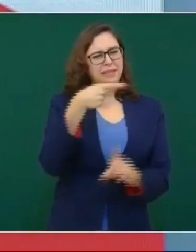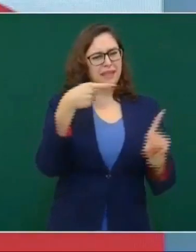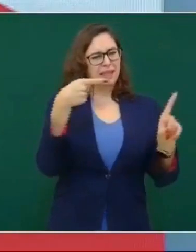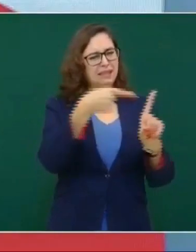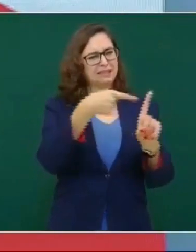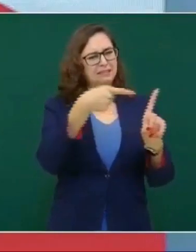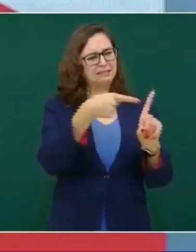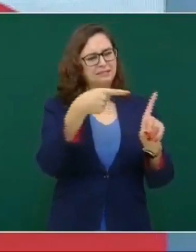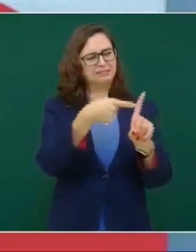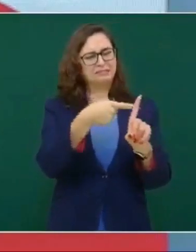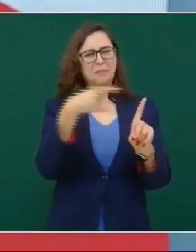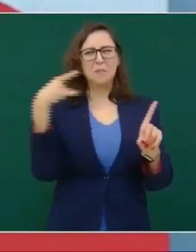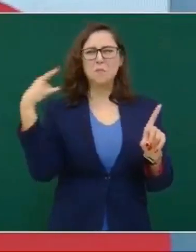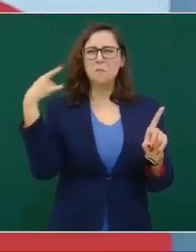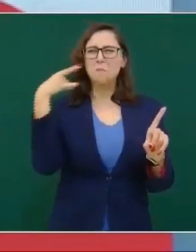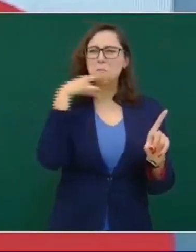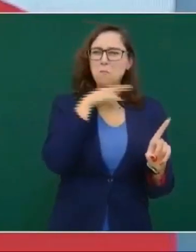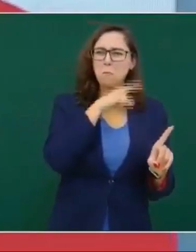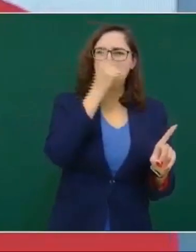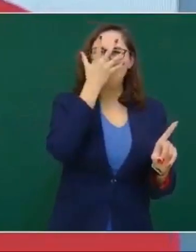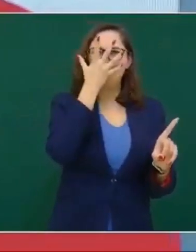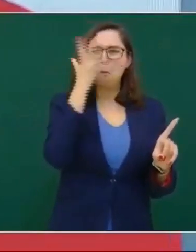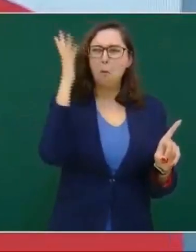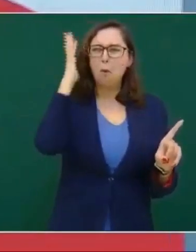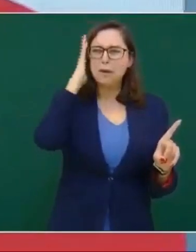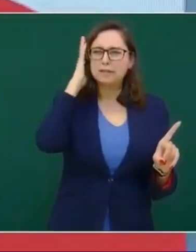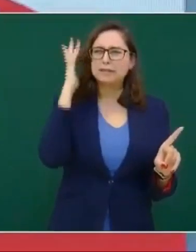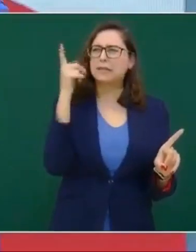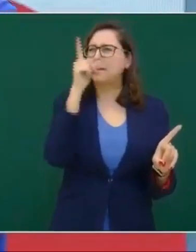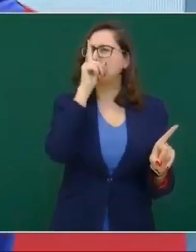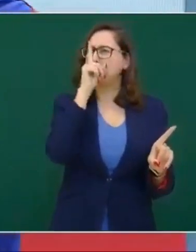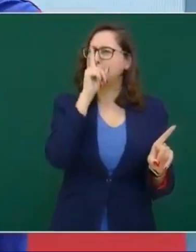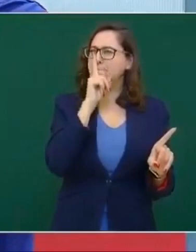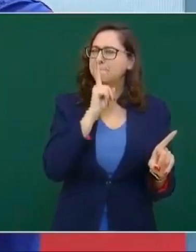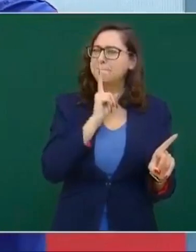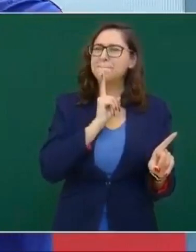actuar con esa hipocresía, no es